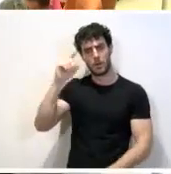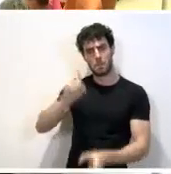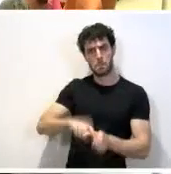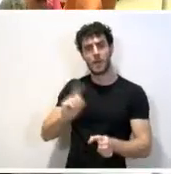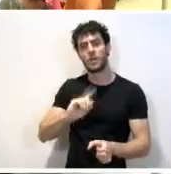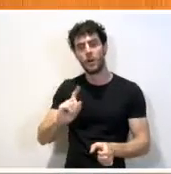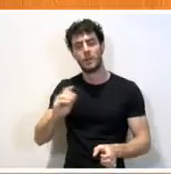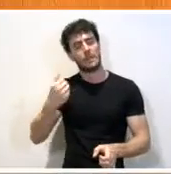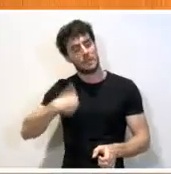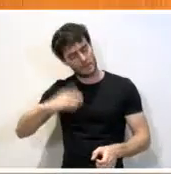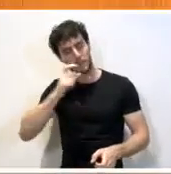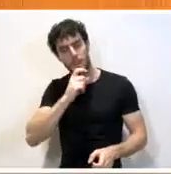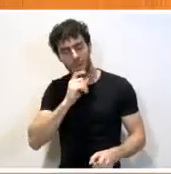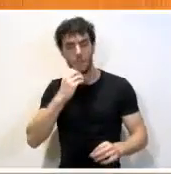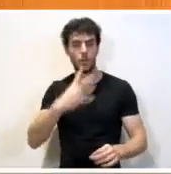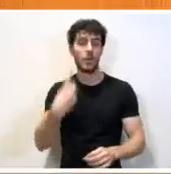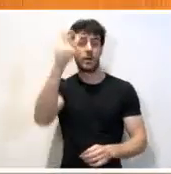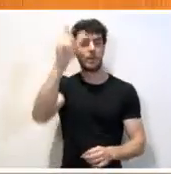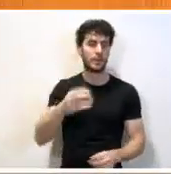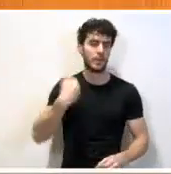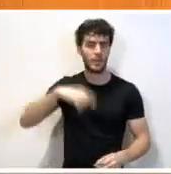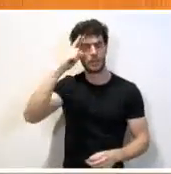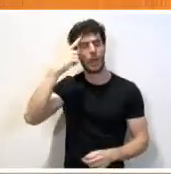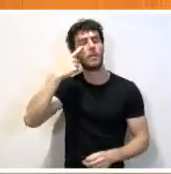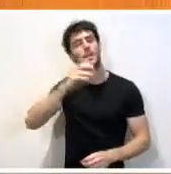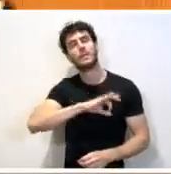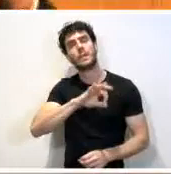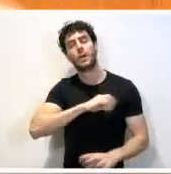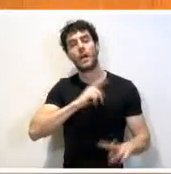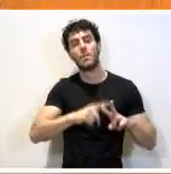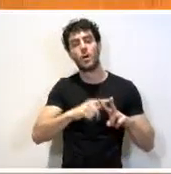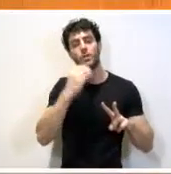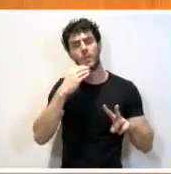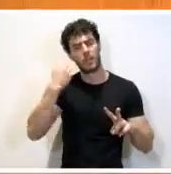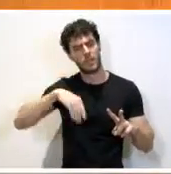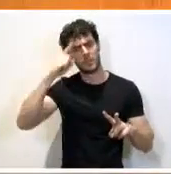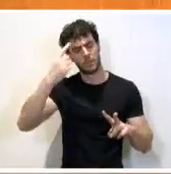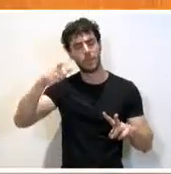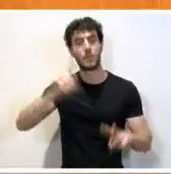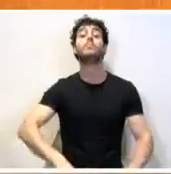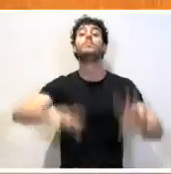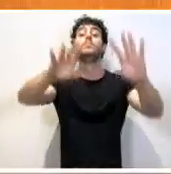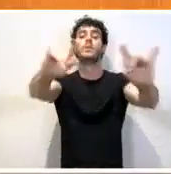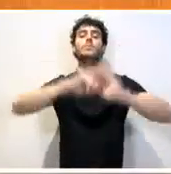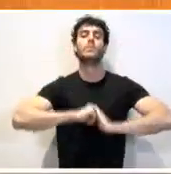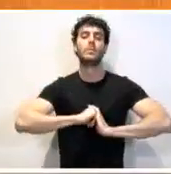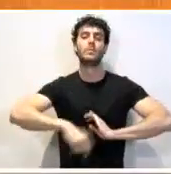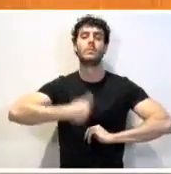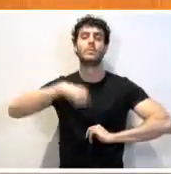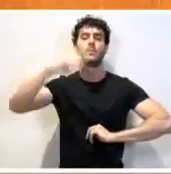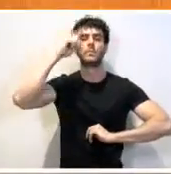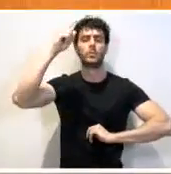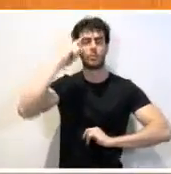consejero que lo sabe. Bueno, yo me alegro. A ver si los señores de Vox también lo van asimilando. Y sí, soy consciente de que tuve